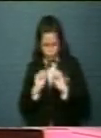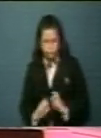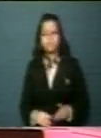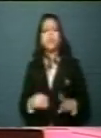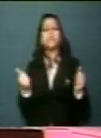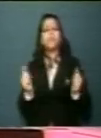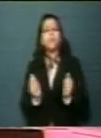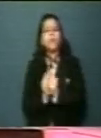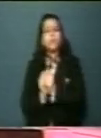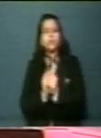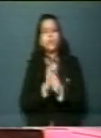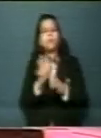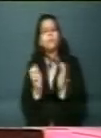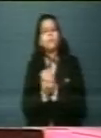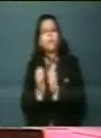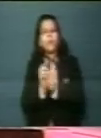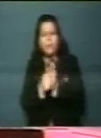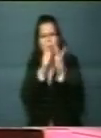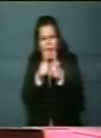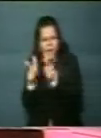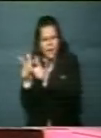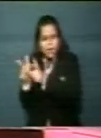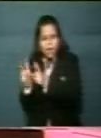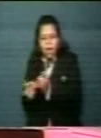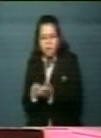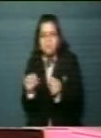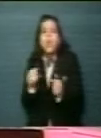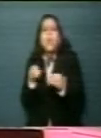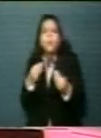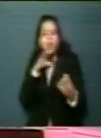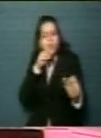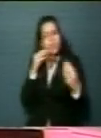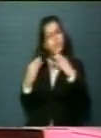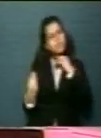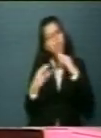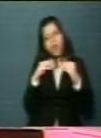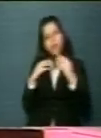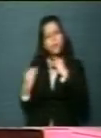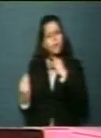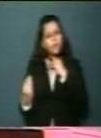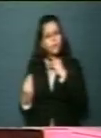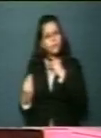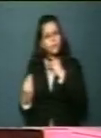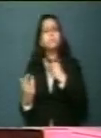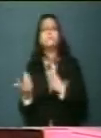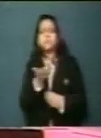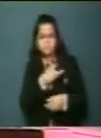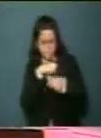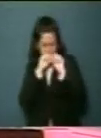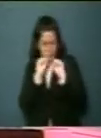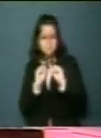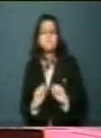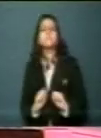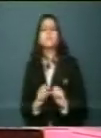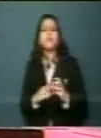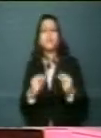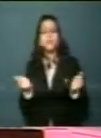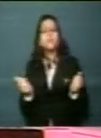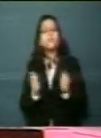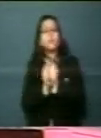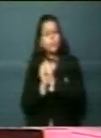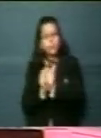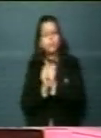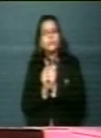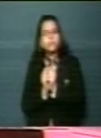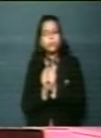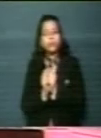juntos el terrible problema de la guerra por medio del diálogo y la negociación, seremos capaces de resolver juntos y